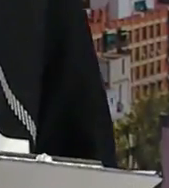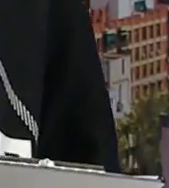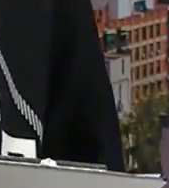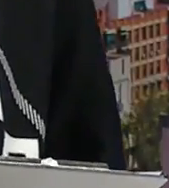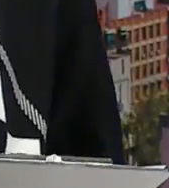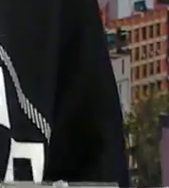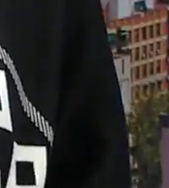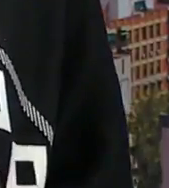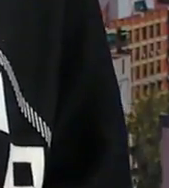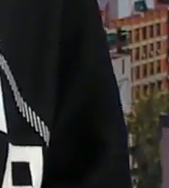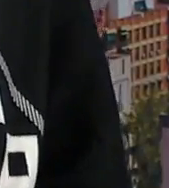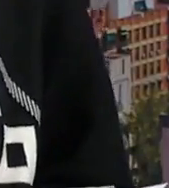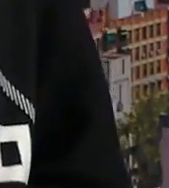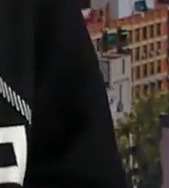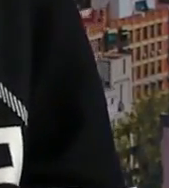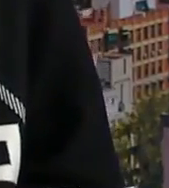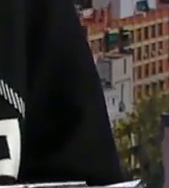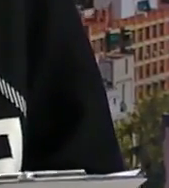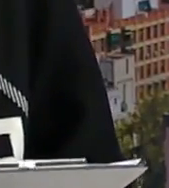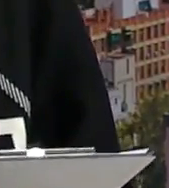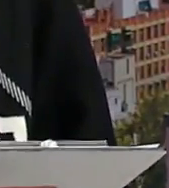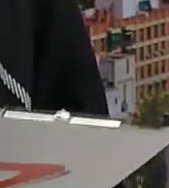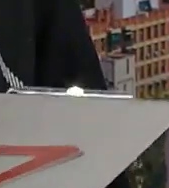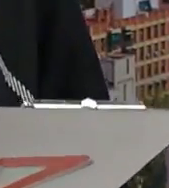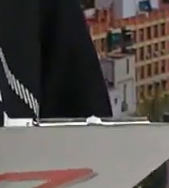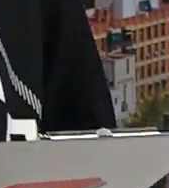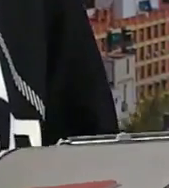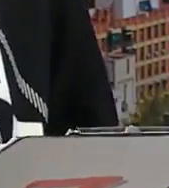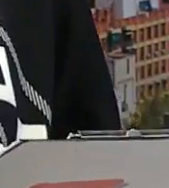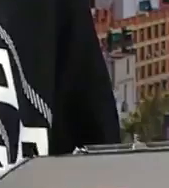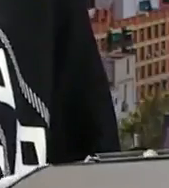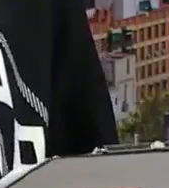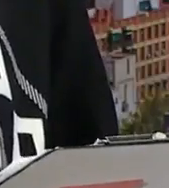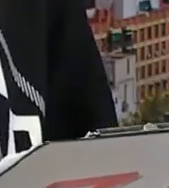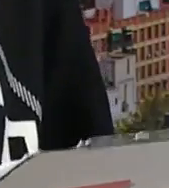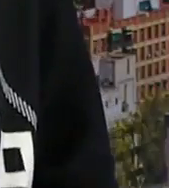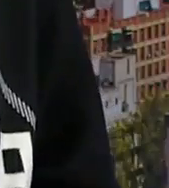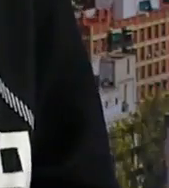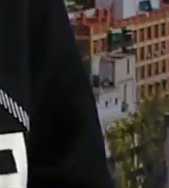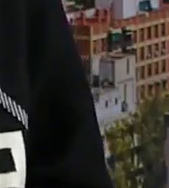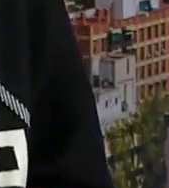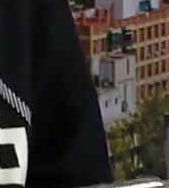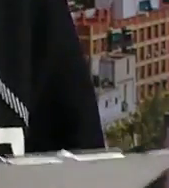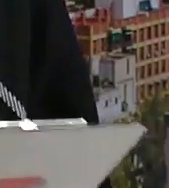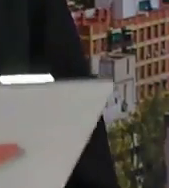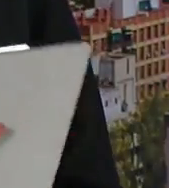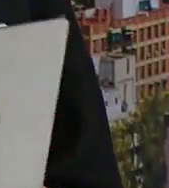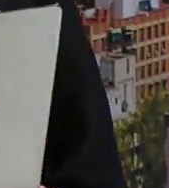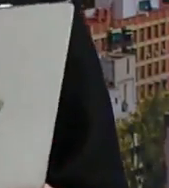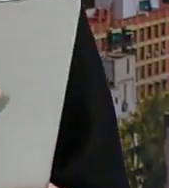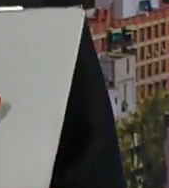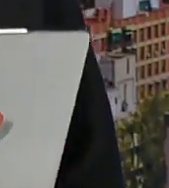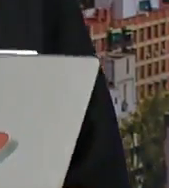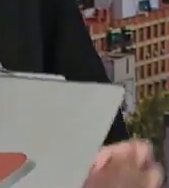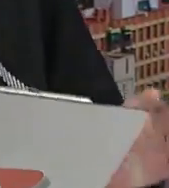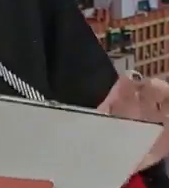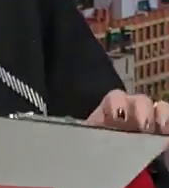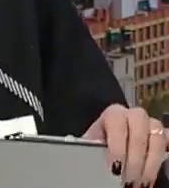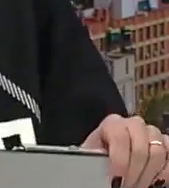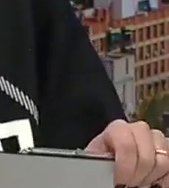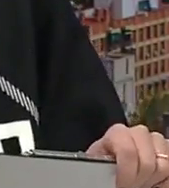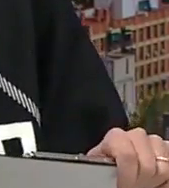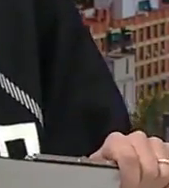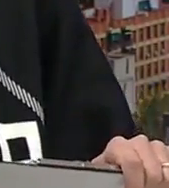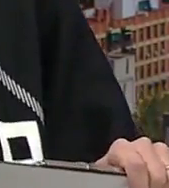la primera cuota en los 45 días. Está buenísimo. Las mejores marcas, Zanella, Moto, Mel, Croben, Yamaha, Suzuki y más con la